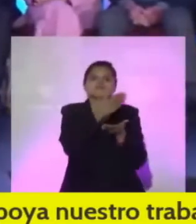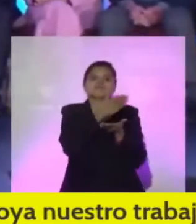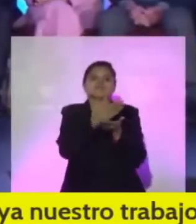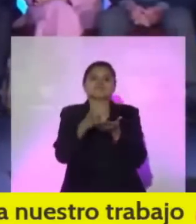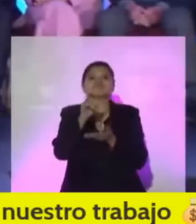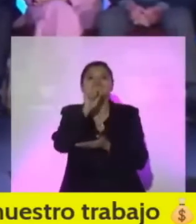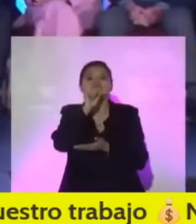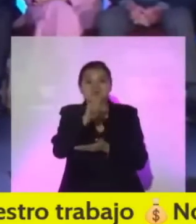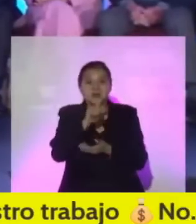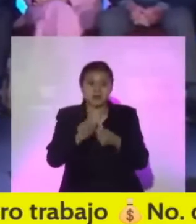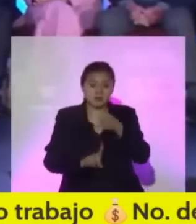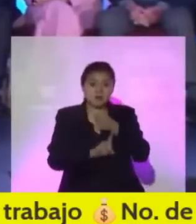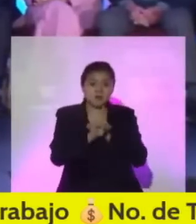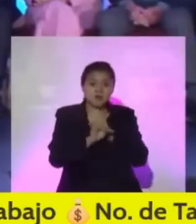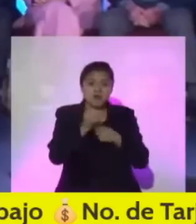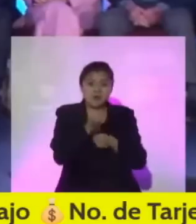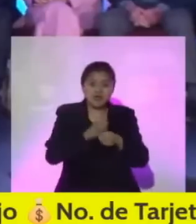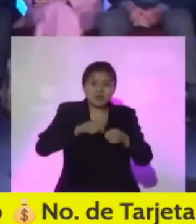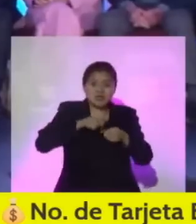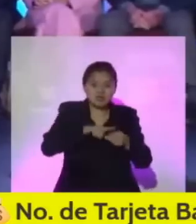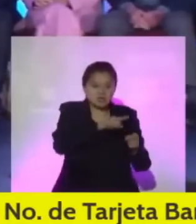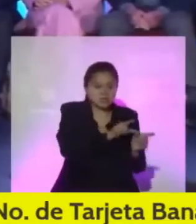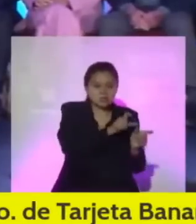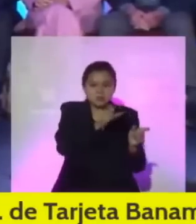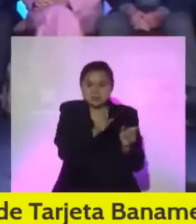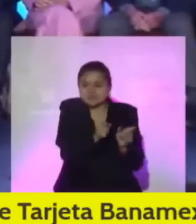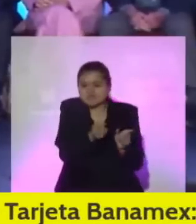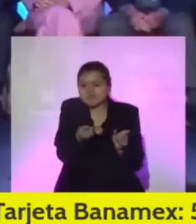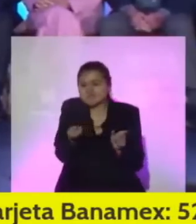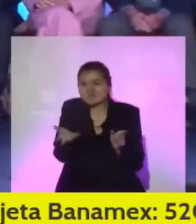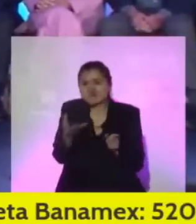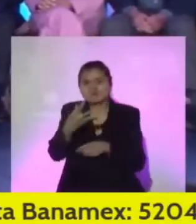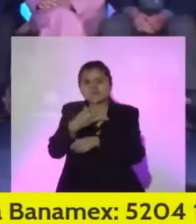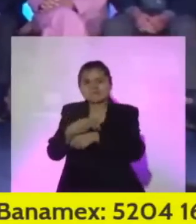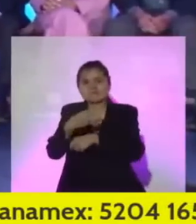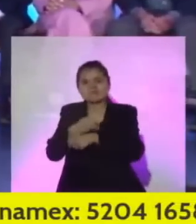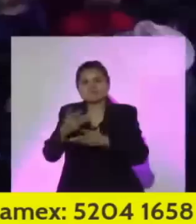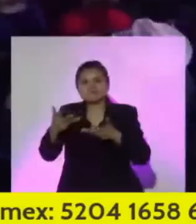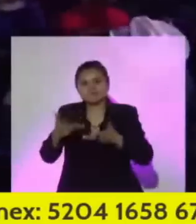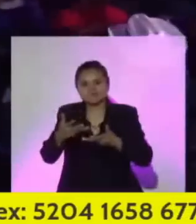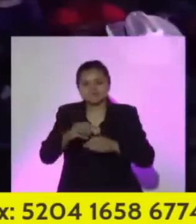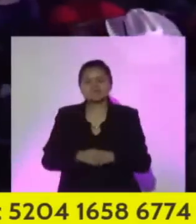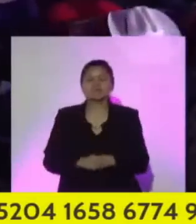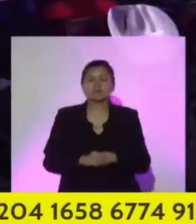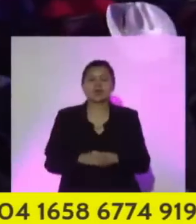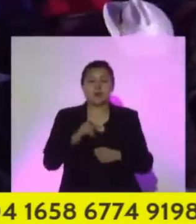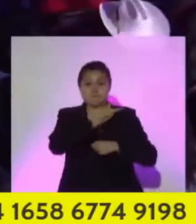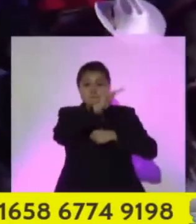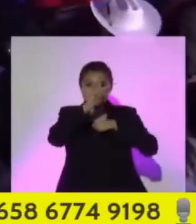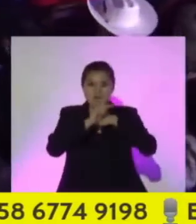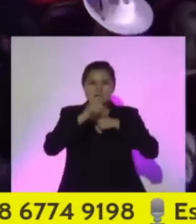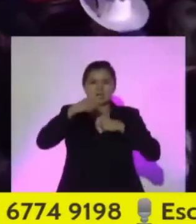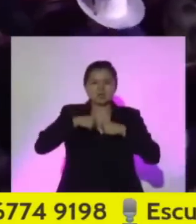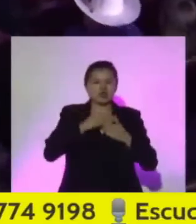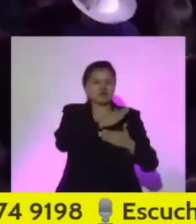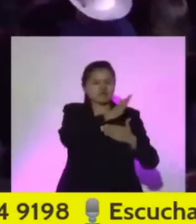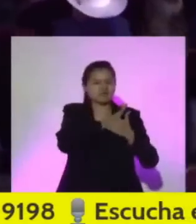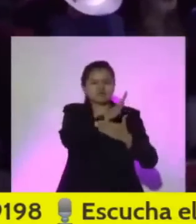los foros Enrique la Madrid coordina a este equipo de